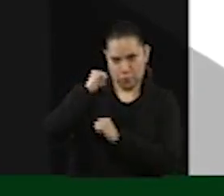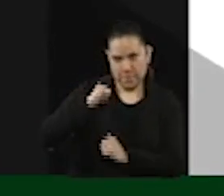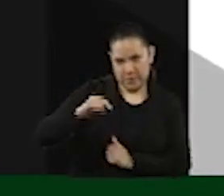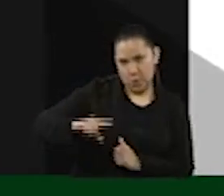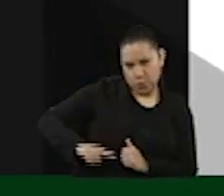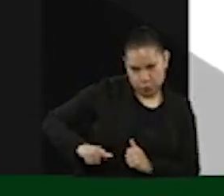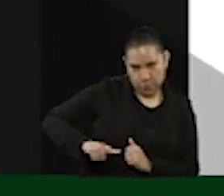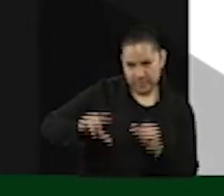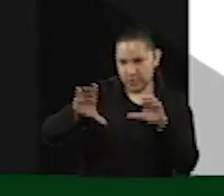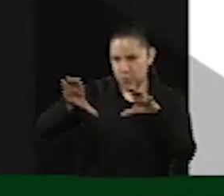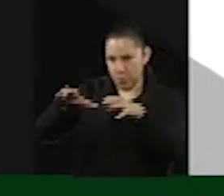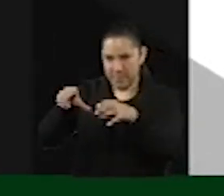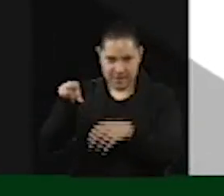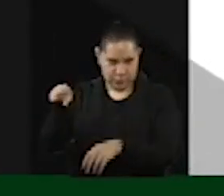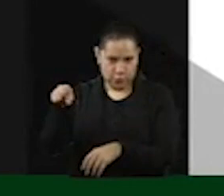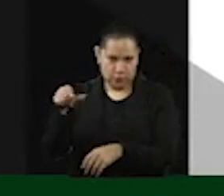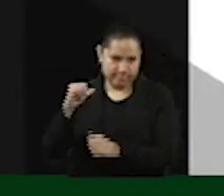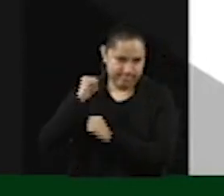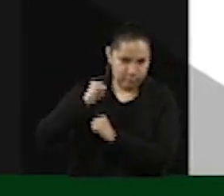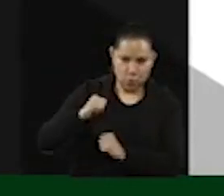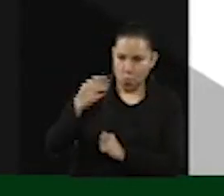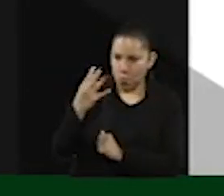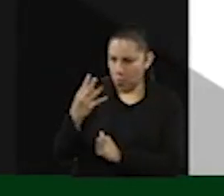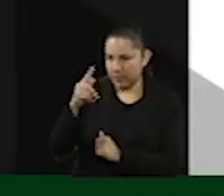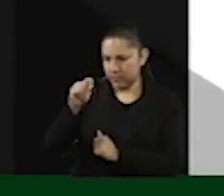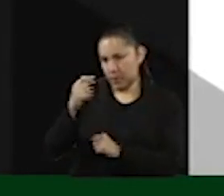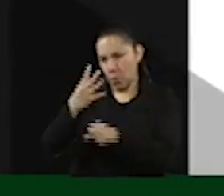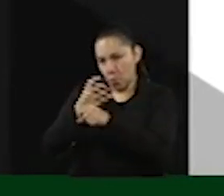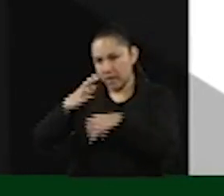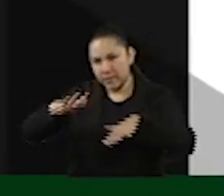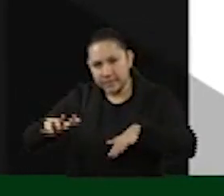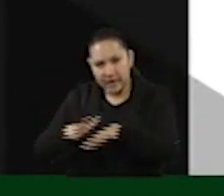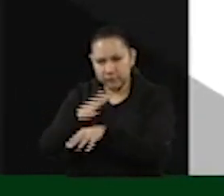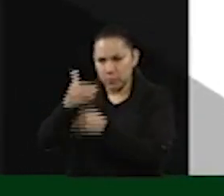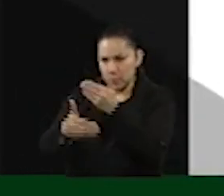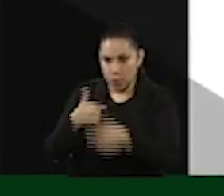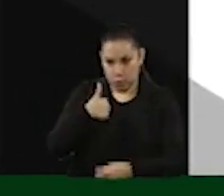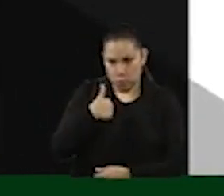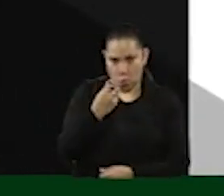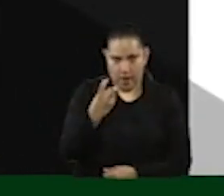siento orgullosa de pertenecer, no es un gobierno